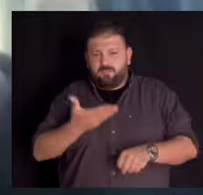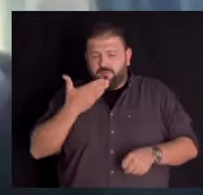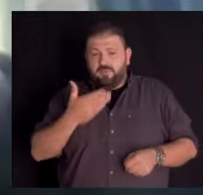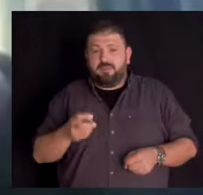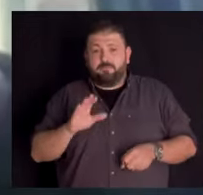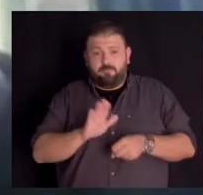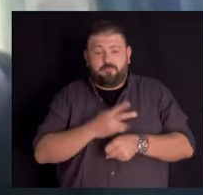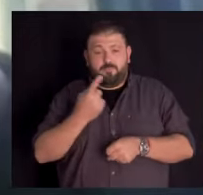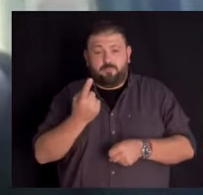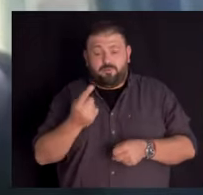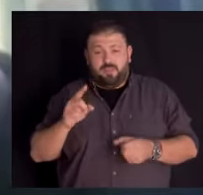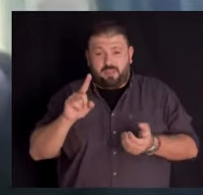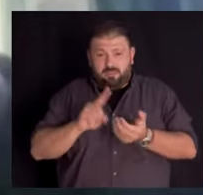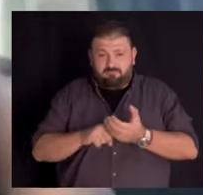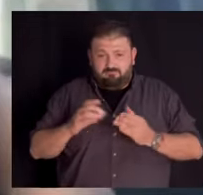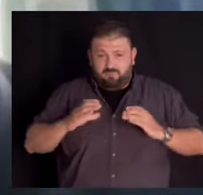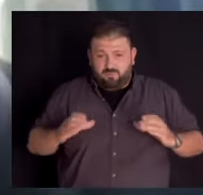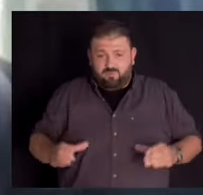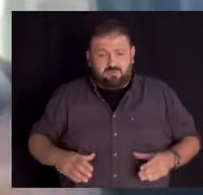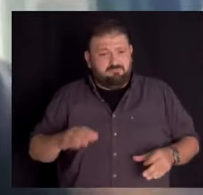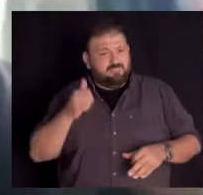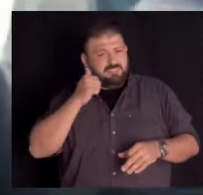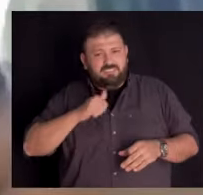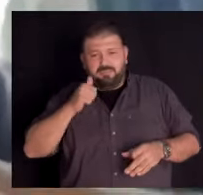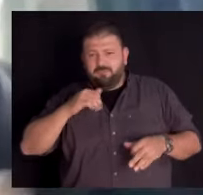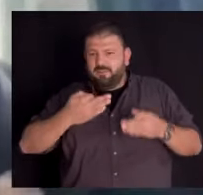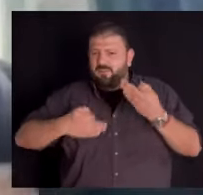aparato digestivo es vital,